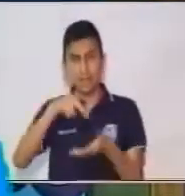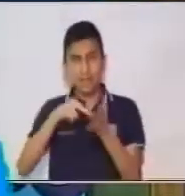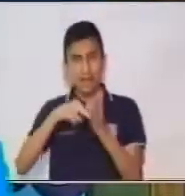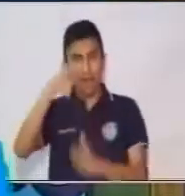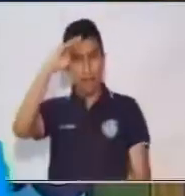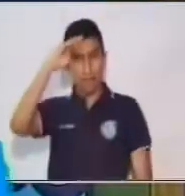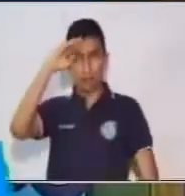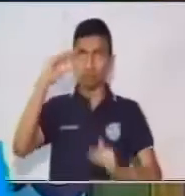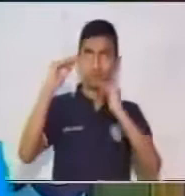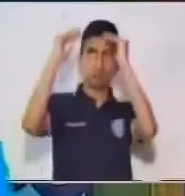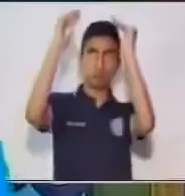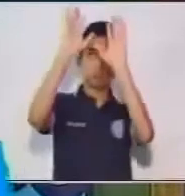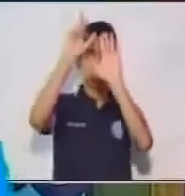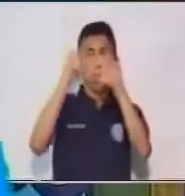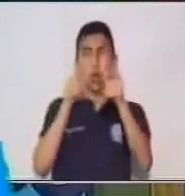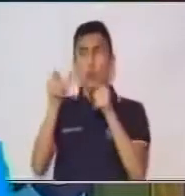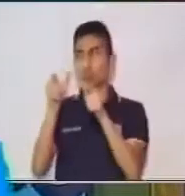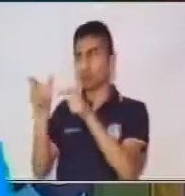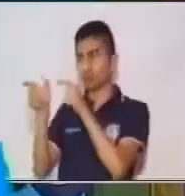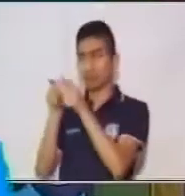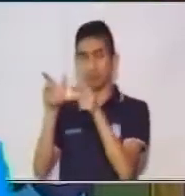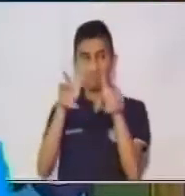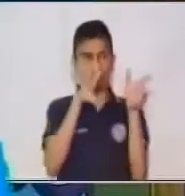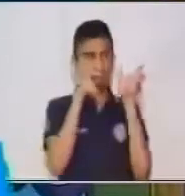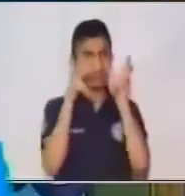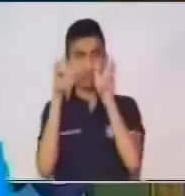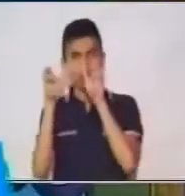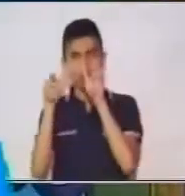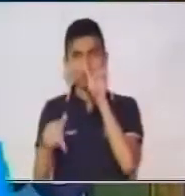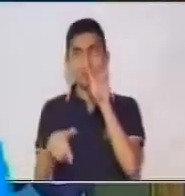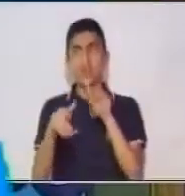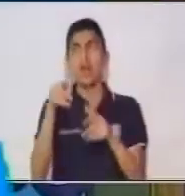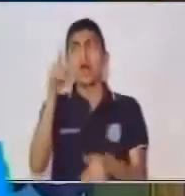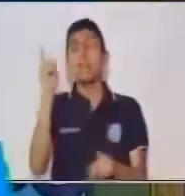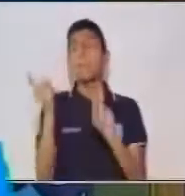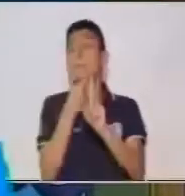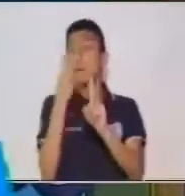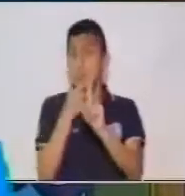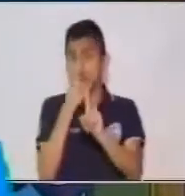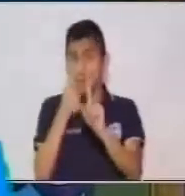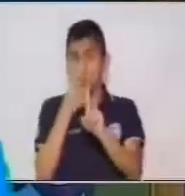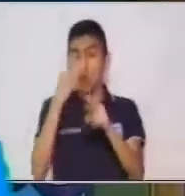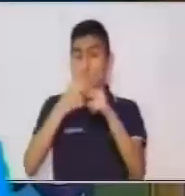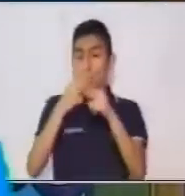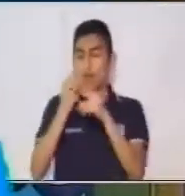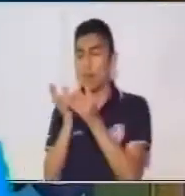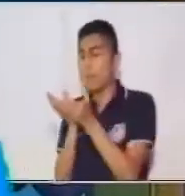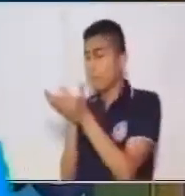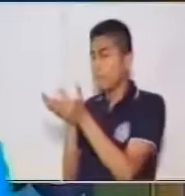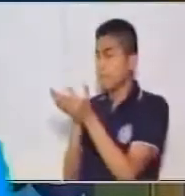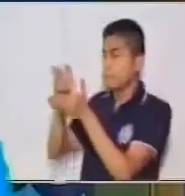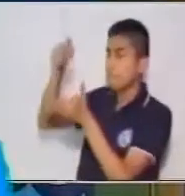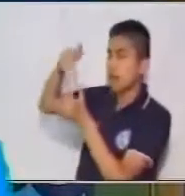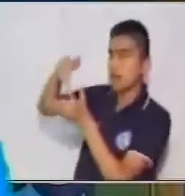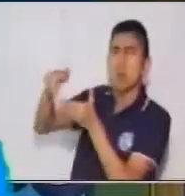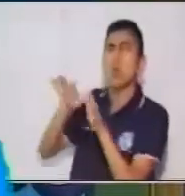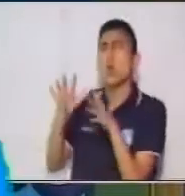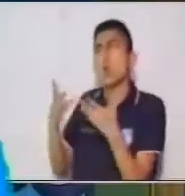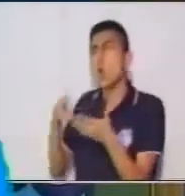por la parte de adelante. La parte de adelante de un barco se